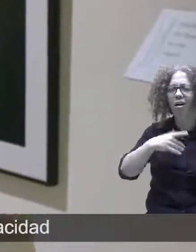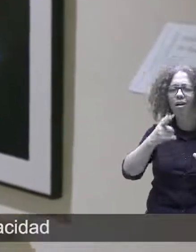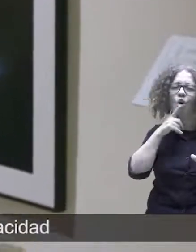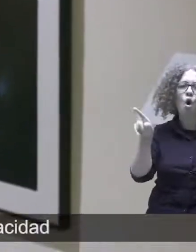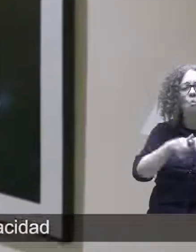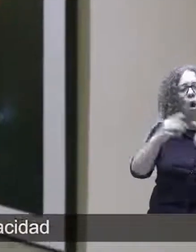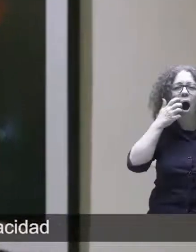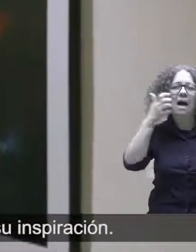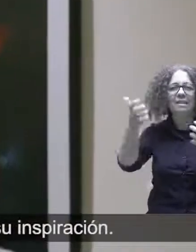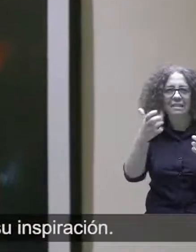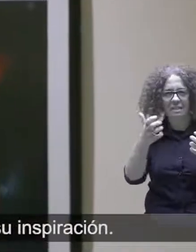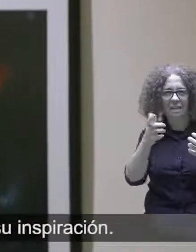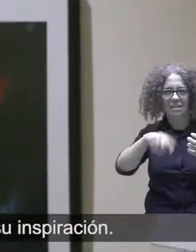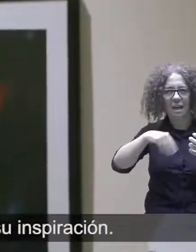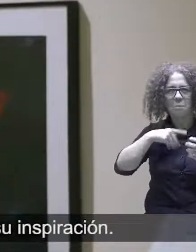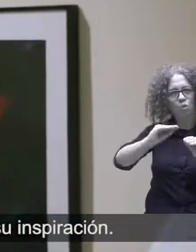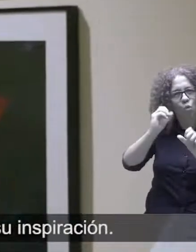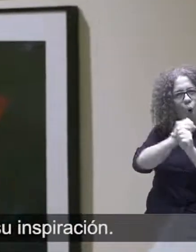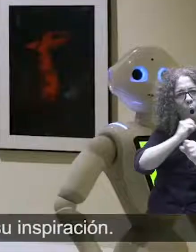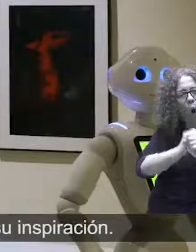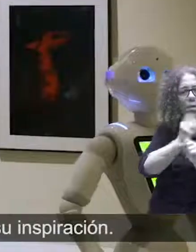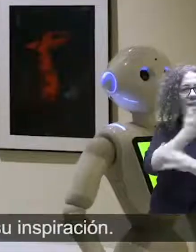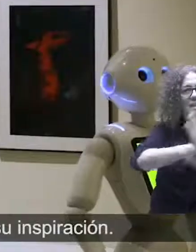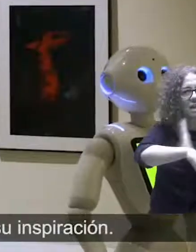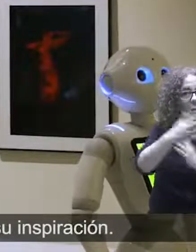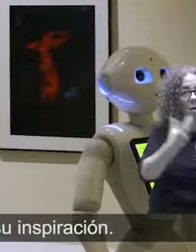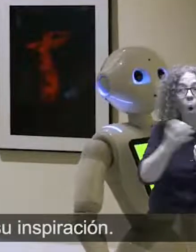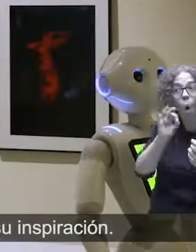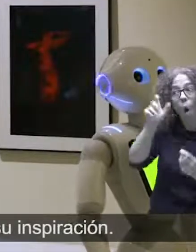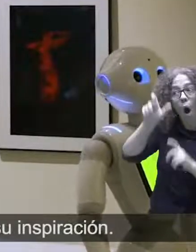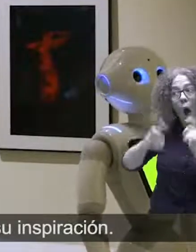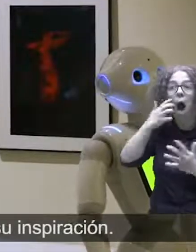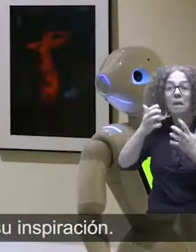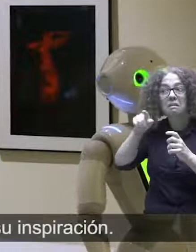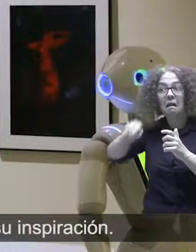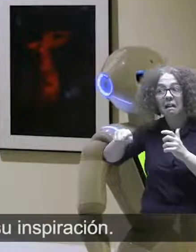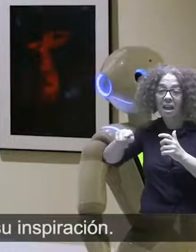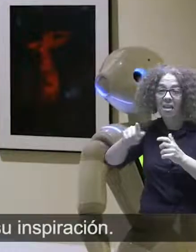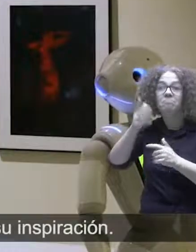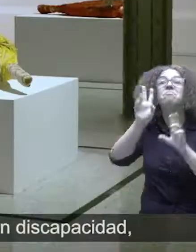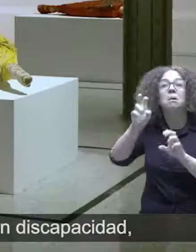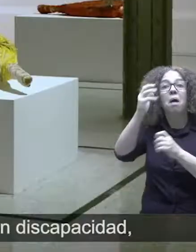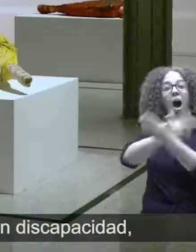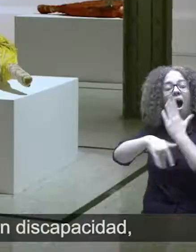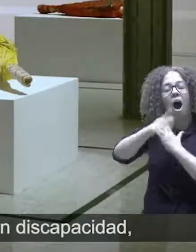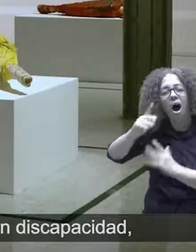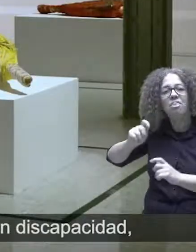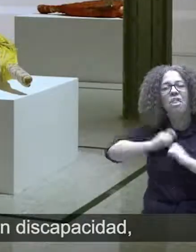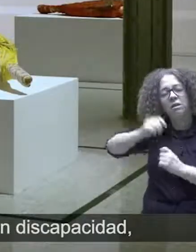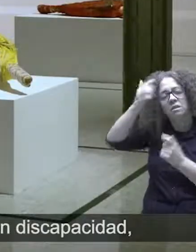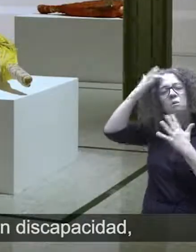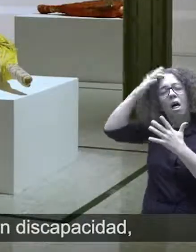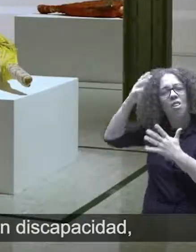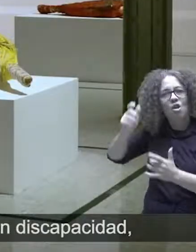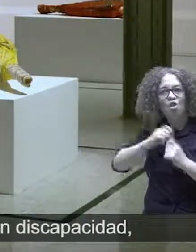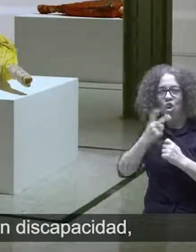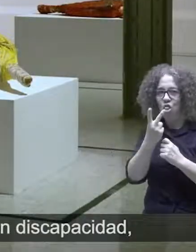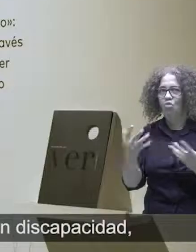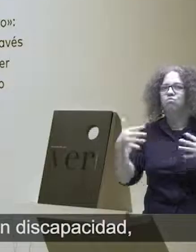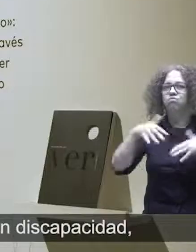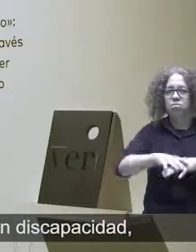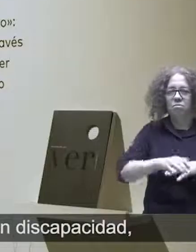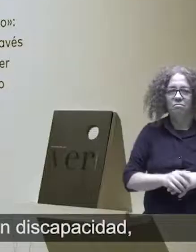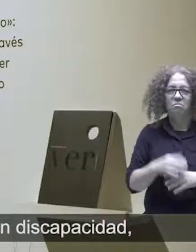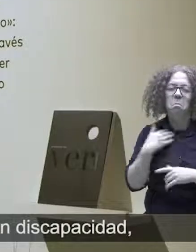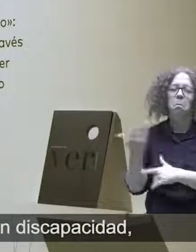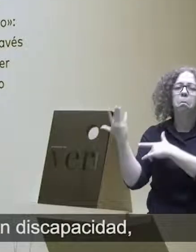con algún tipo de discapacidad o de aquellos que encuentran en la discapacidad su inspiración. En la muestra participan